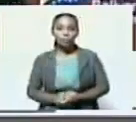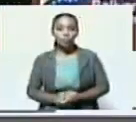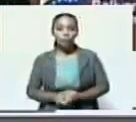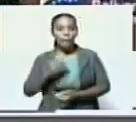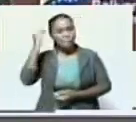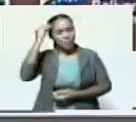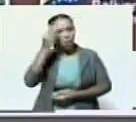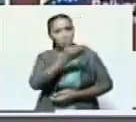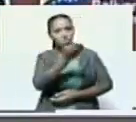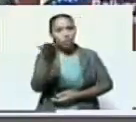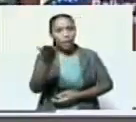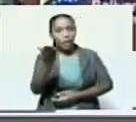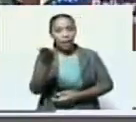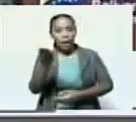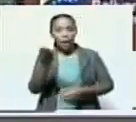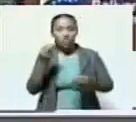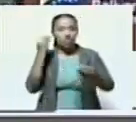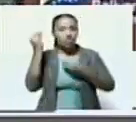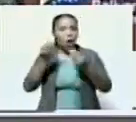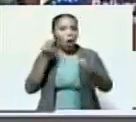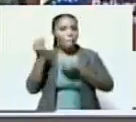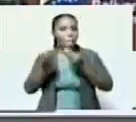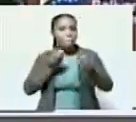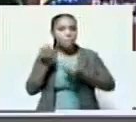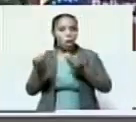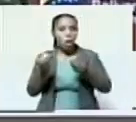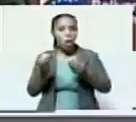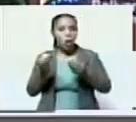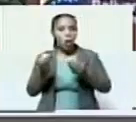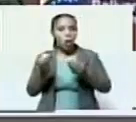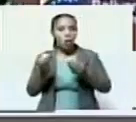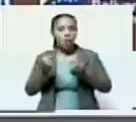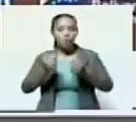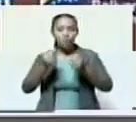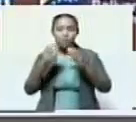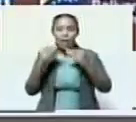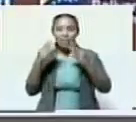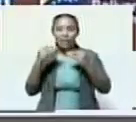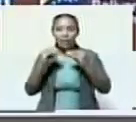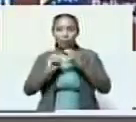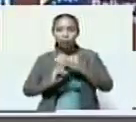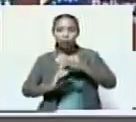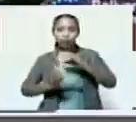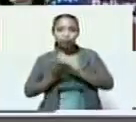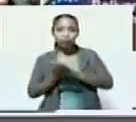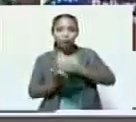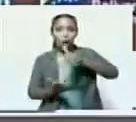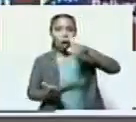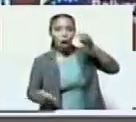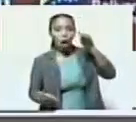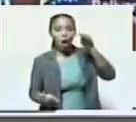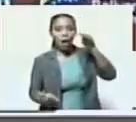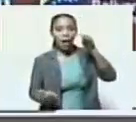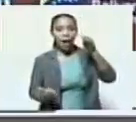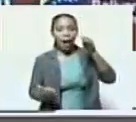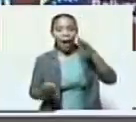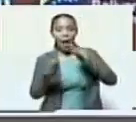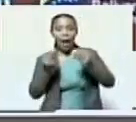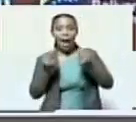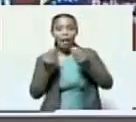imagínense ustedes el torrente de dinero que corre en la economía nacional de